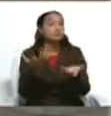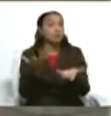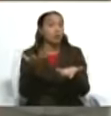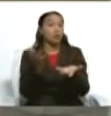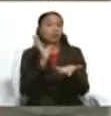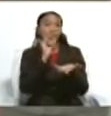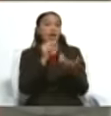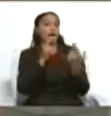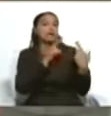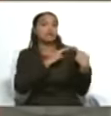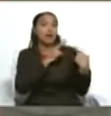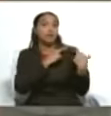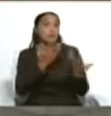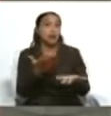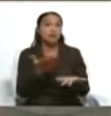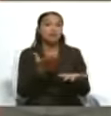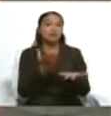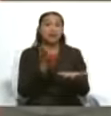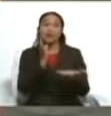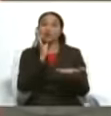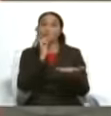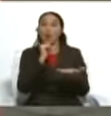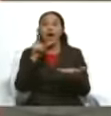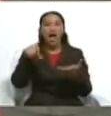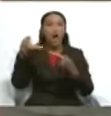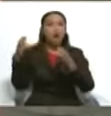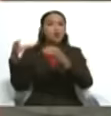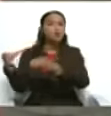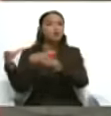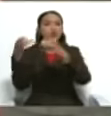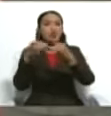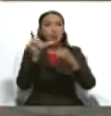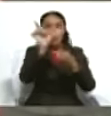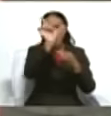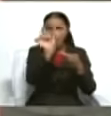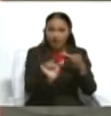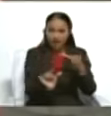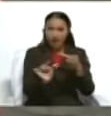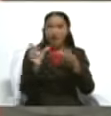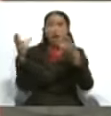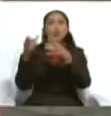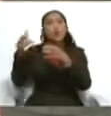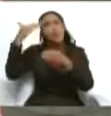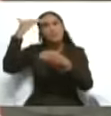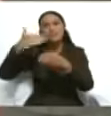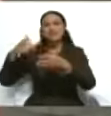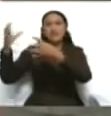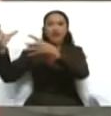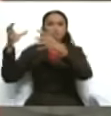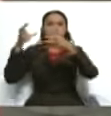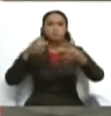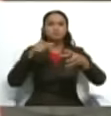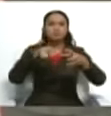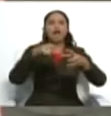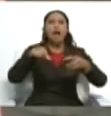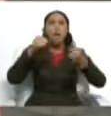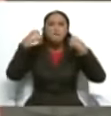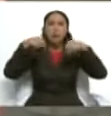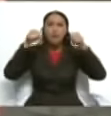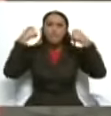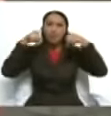llevando medios militares, haciendo ejercicios y corriendo el riesgo nosotros de crear una situación